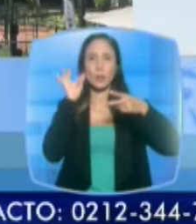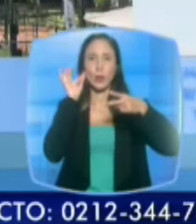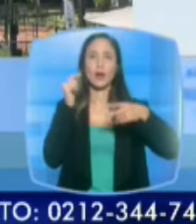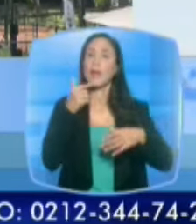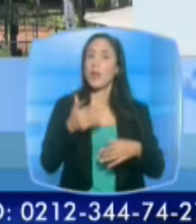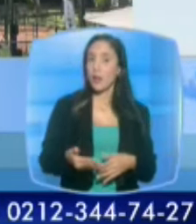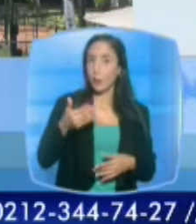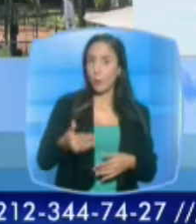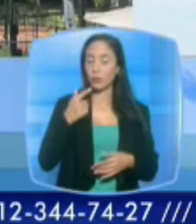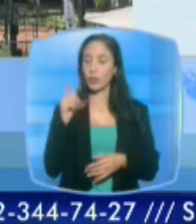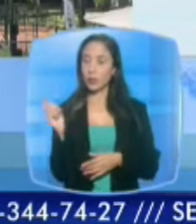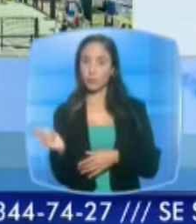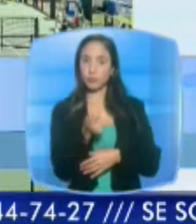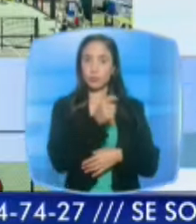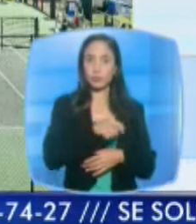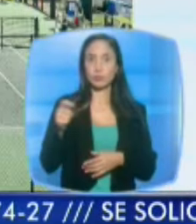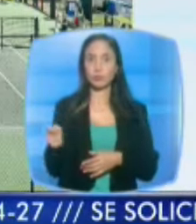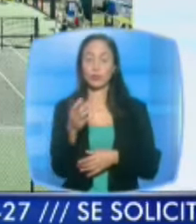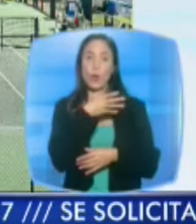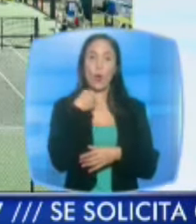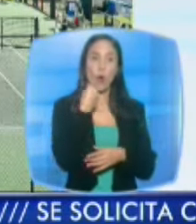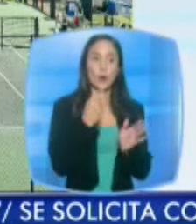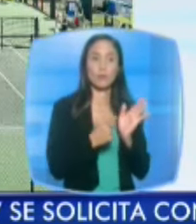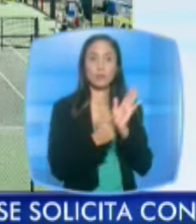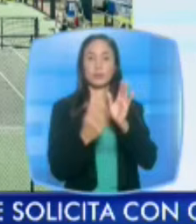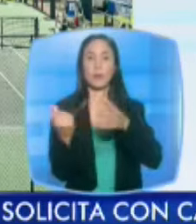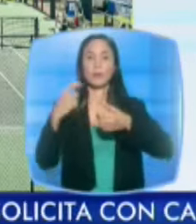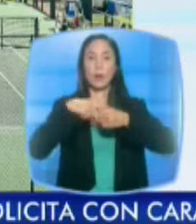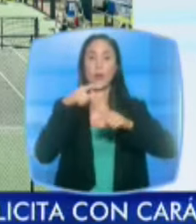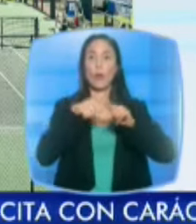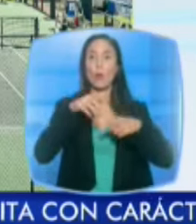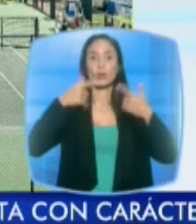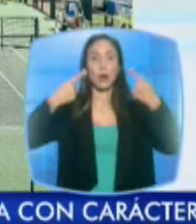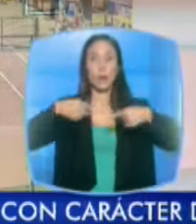importante prospecto que ha representado a la selección nacional.